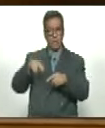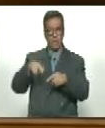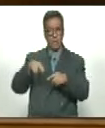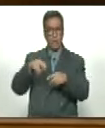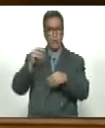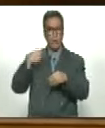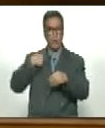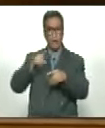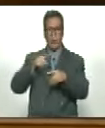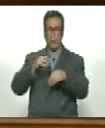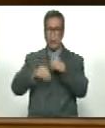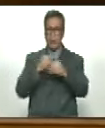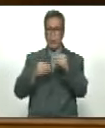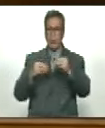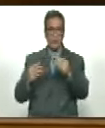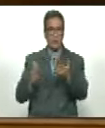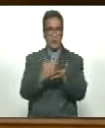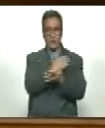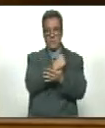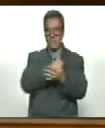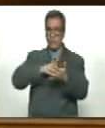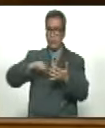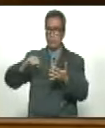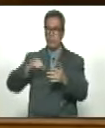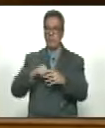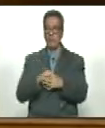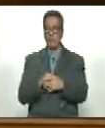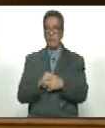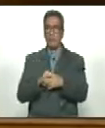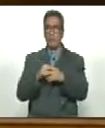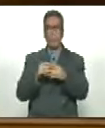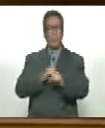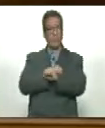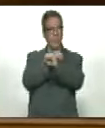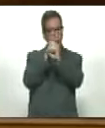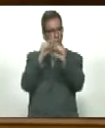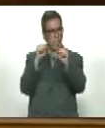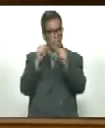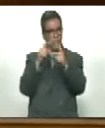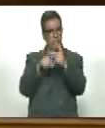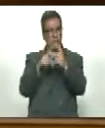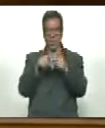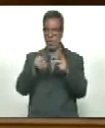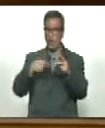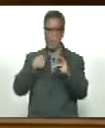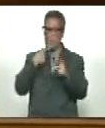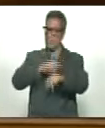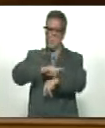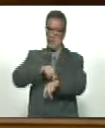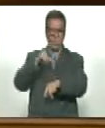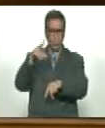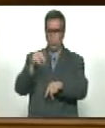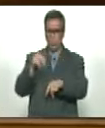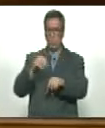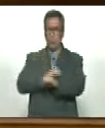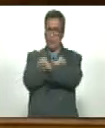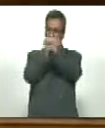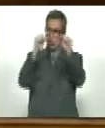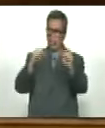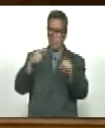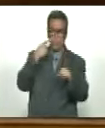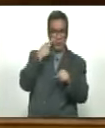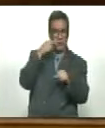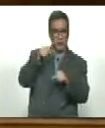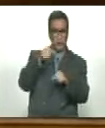debió haber sido arrebatado. Más temprano, no voy a decir que tarde, temprano